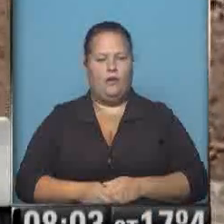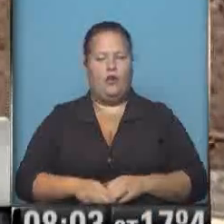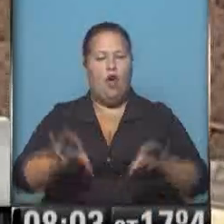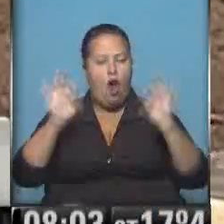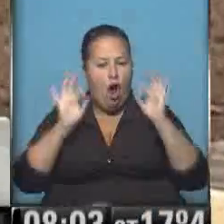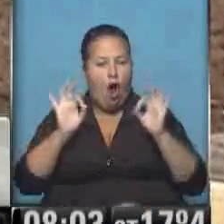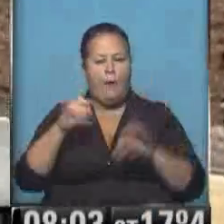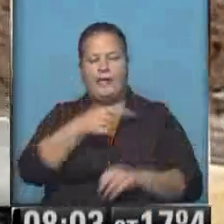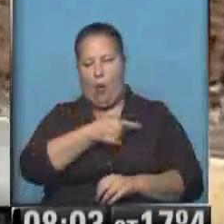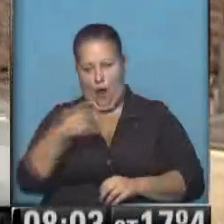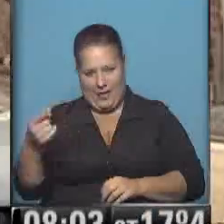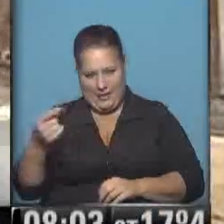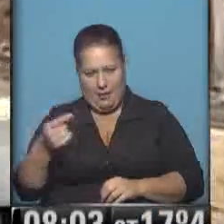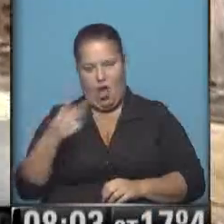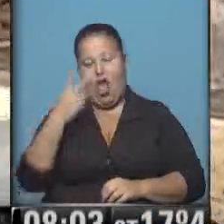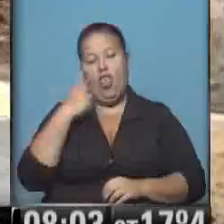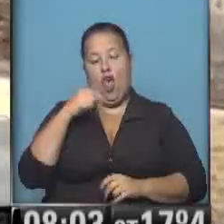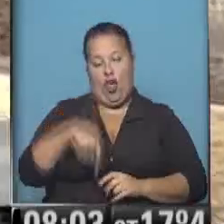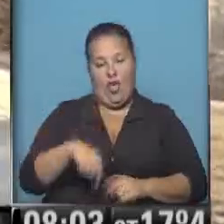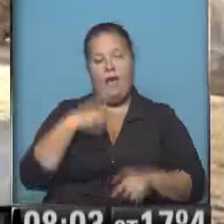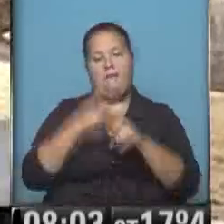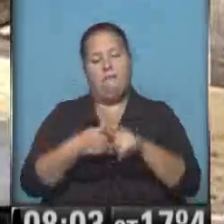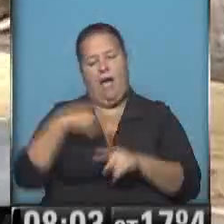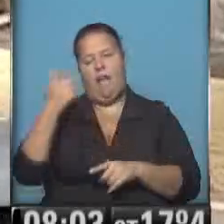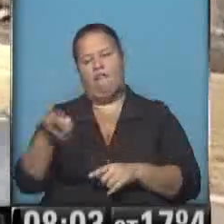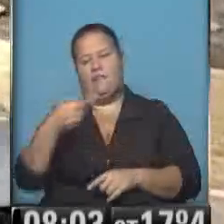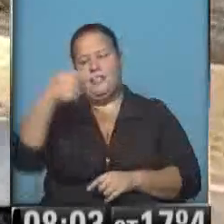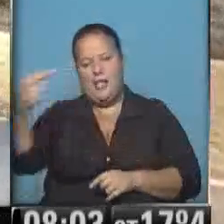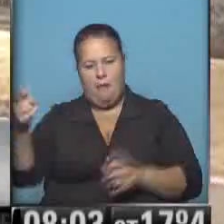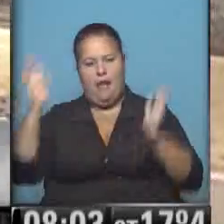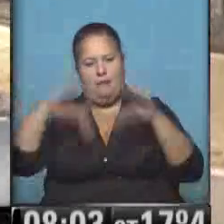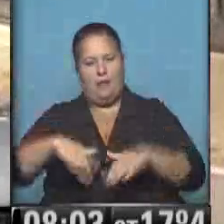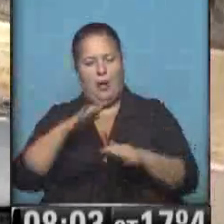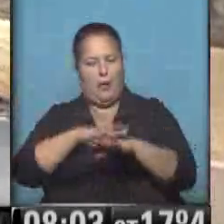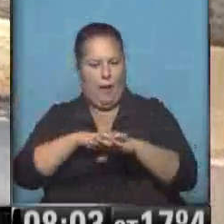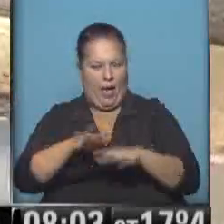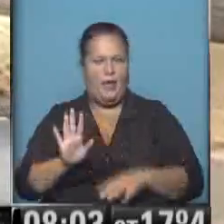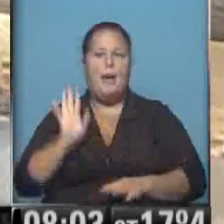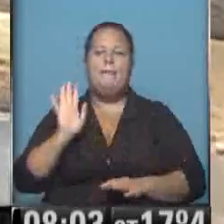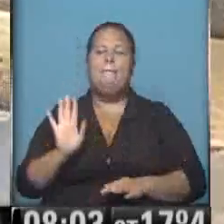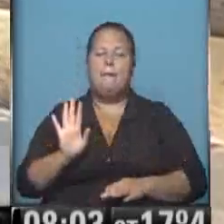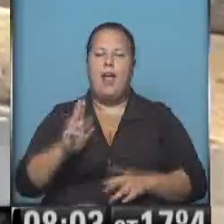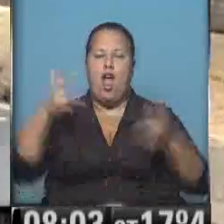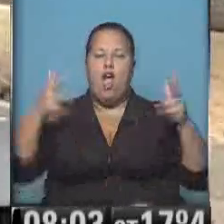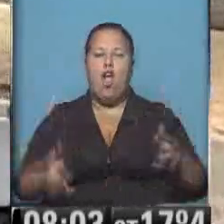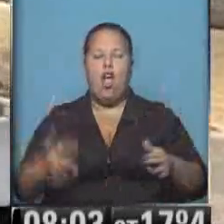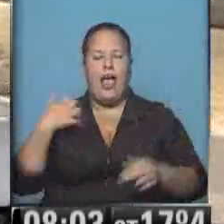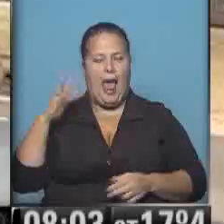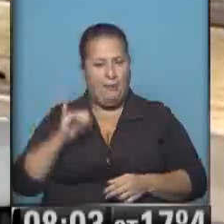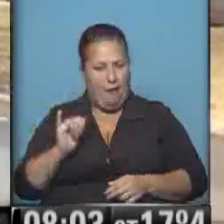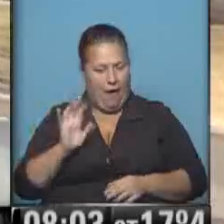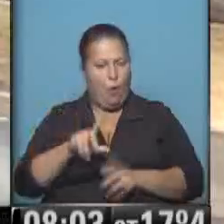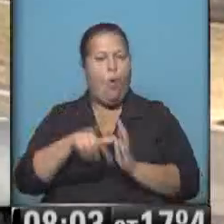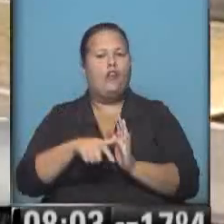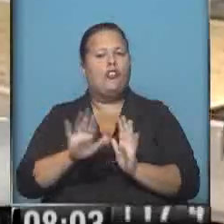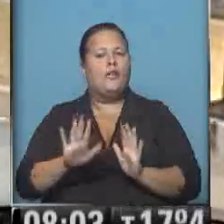Completa una semana, los dos días de hoy, más la próxima semana demoliendo las bases. Pero el corte de la General Paz, entonces, ¿por